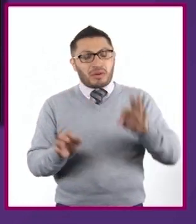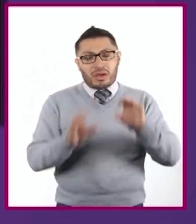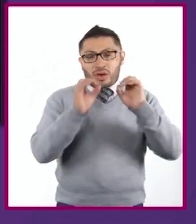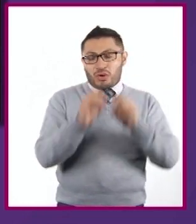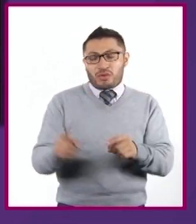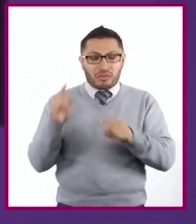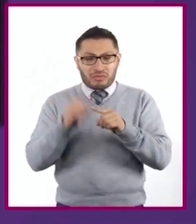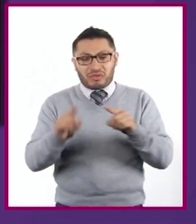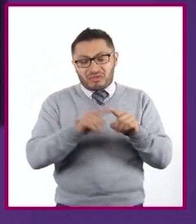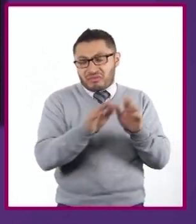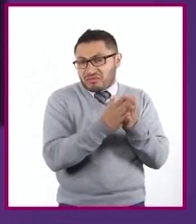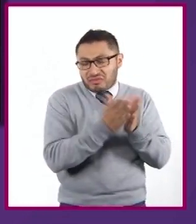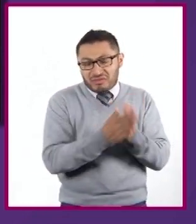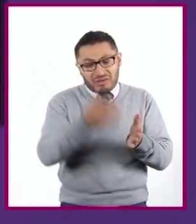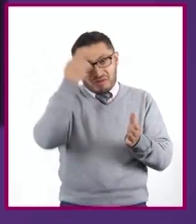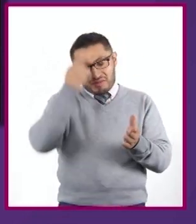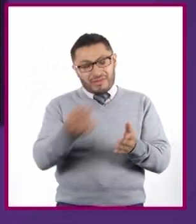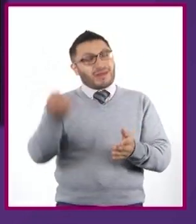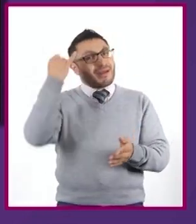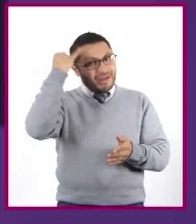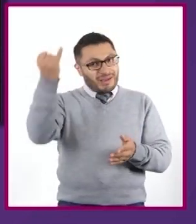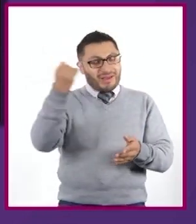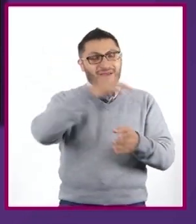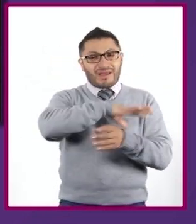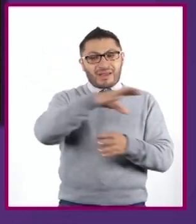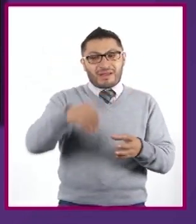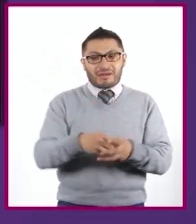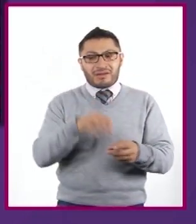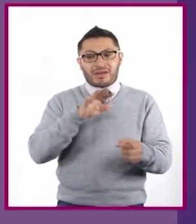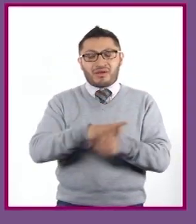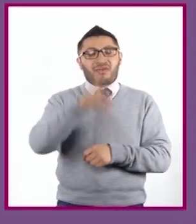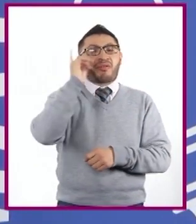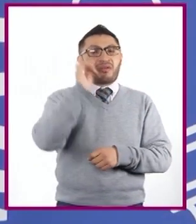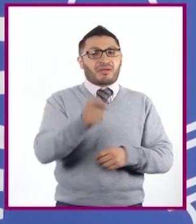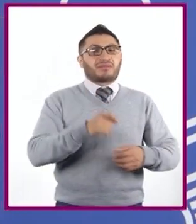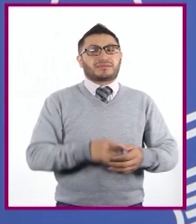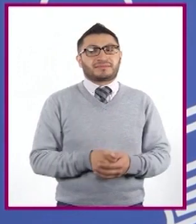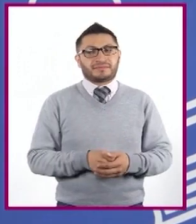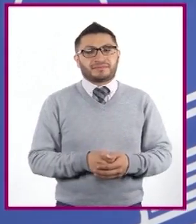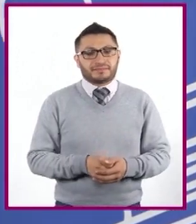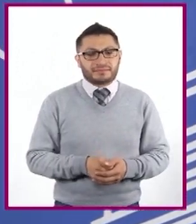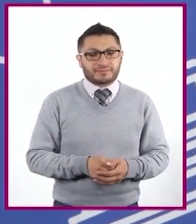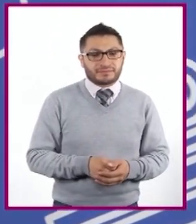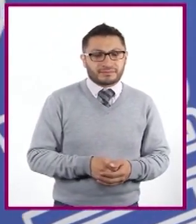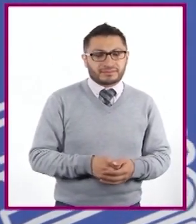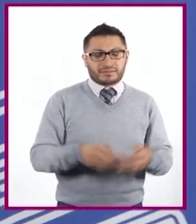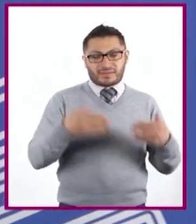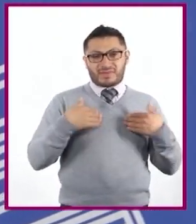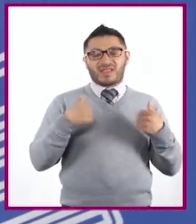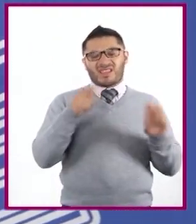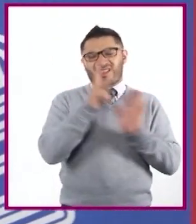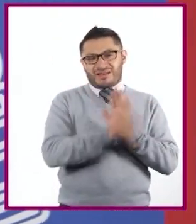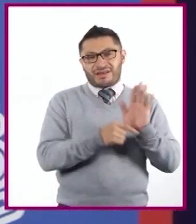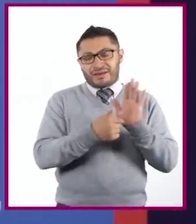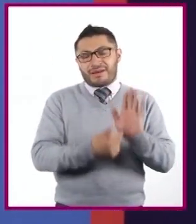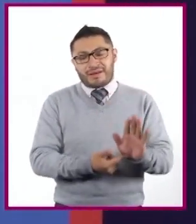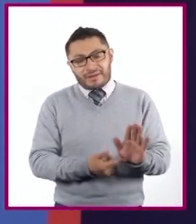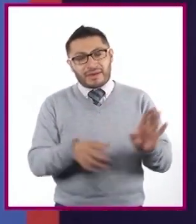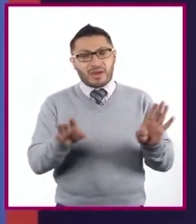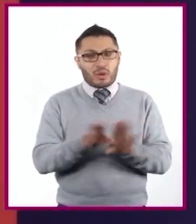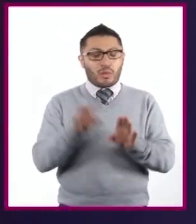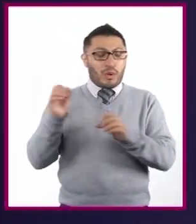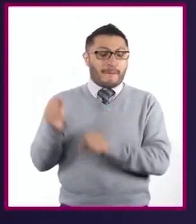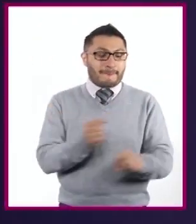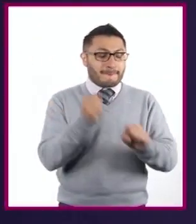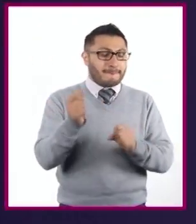otros libros para darnos una idea general de lo que tratan. Por lo que comprendí del video anterior, la